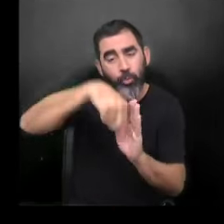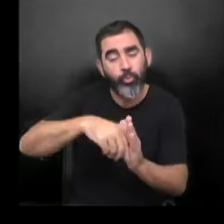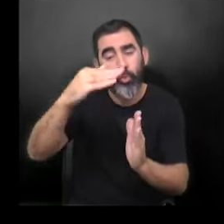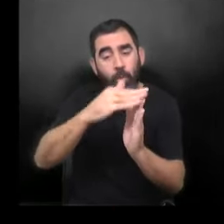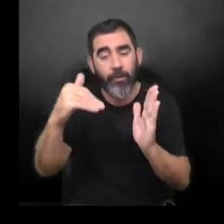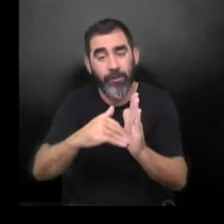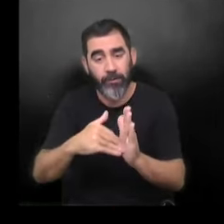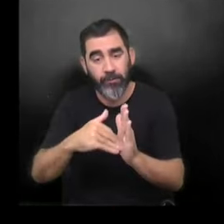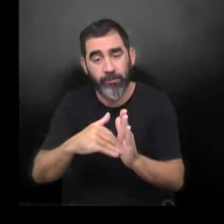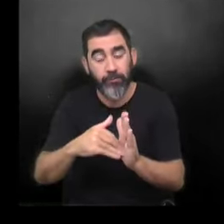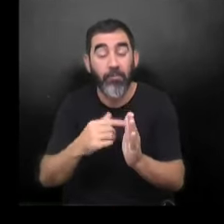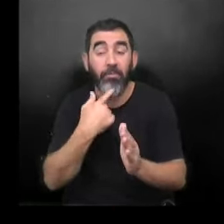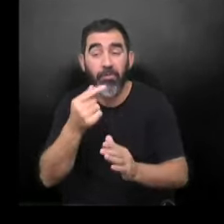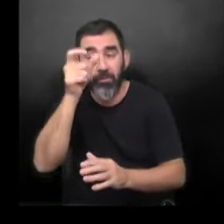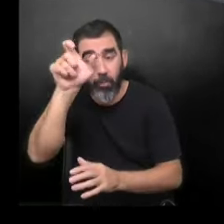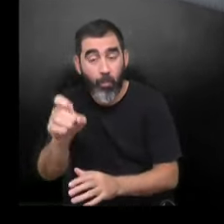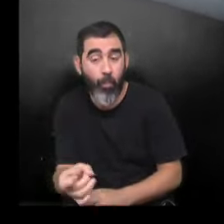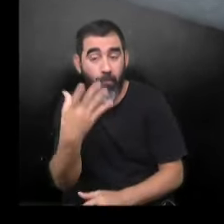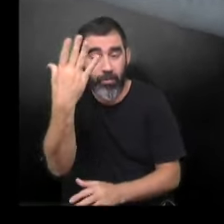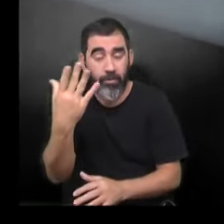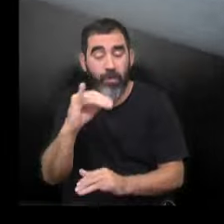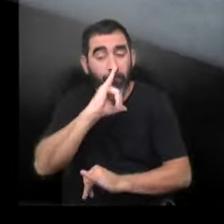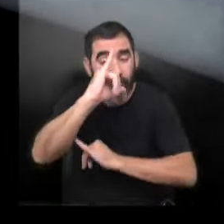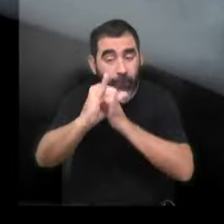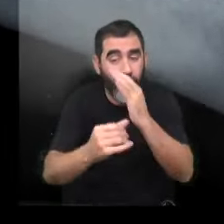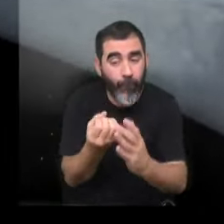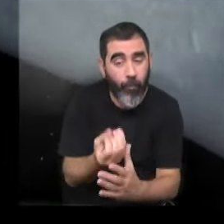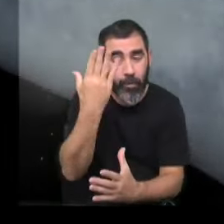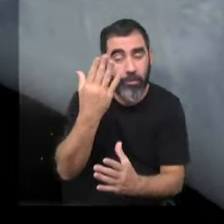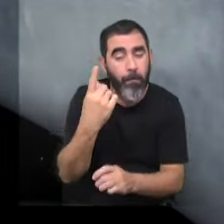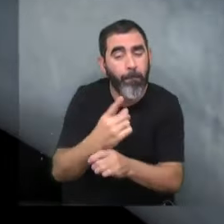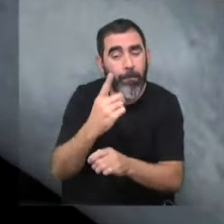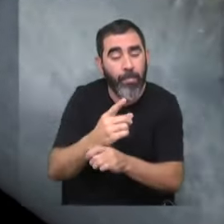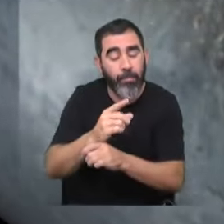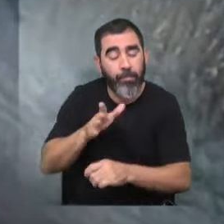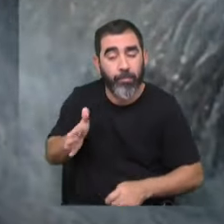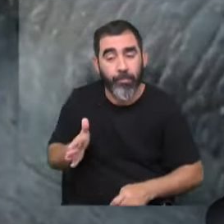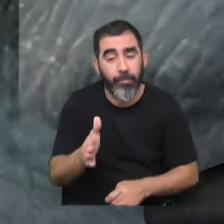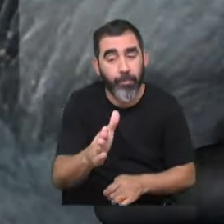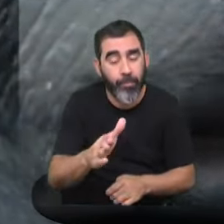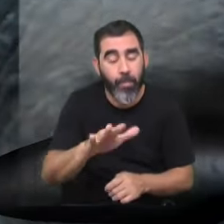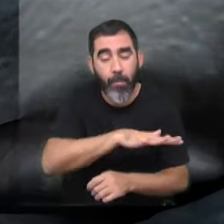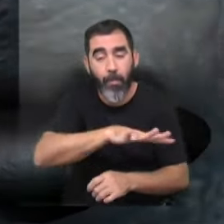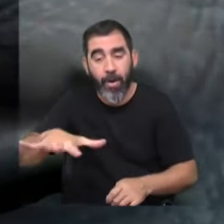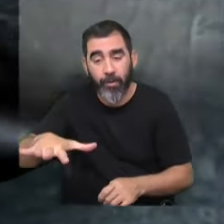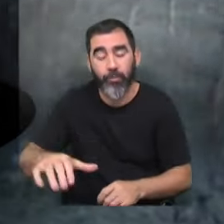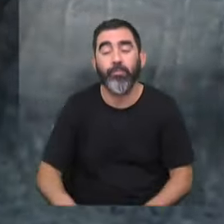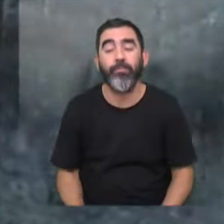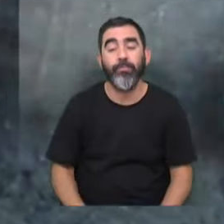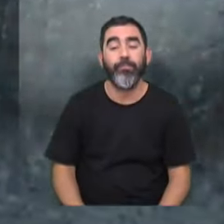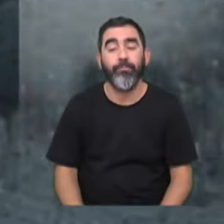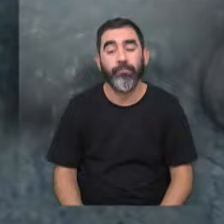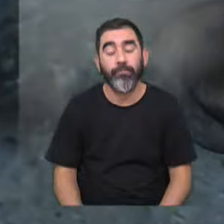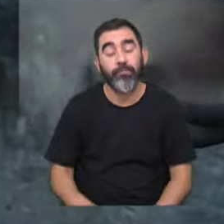Zelanda, y que, según los especialistas, aporta información nueva sobre los primeros reptiles marinos marinos que alguna vez habitaron los océanos.